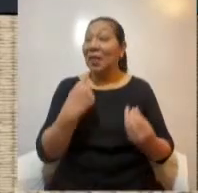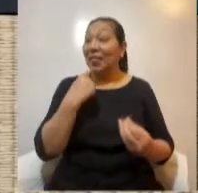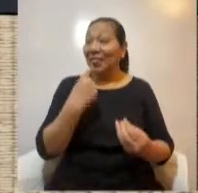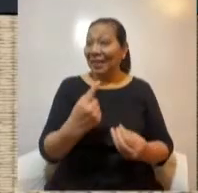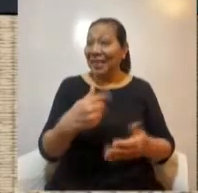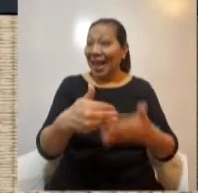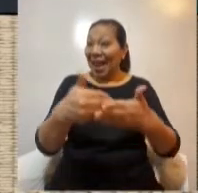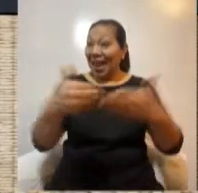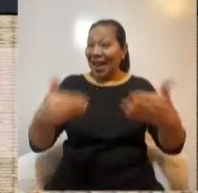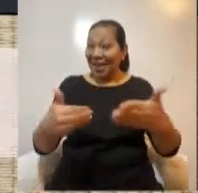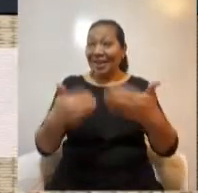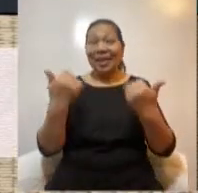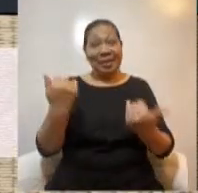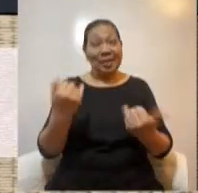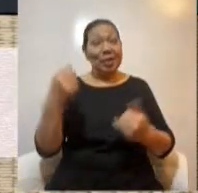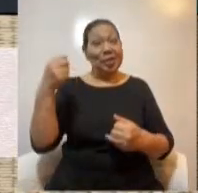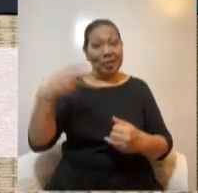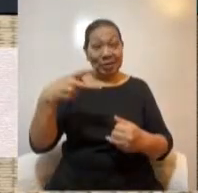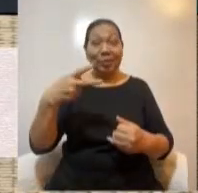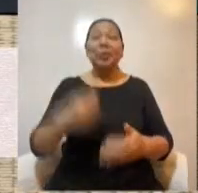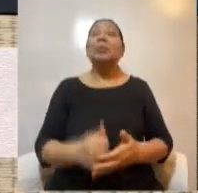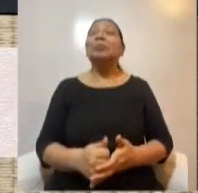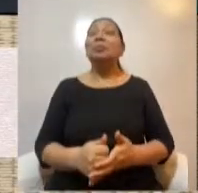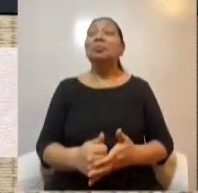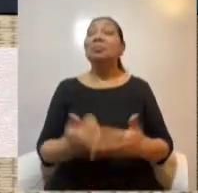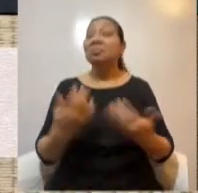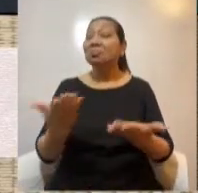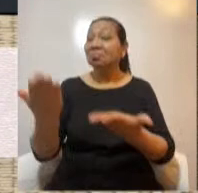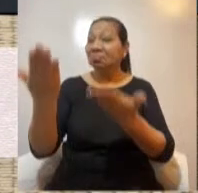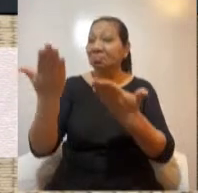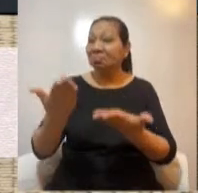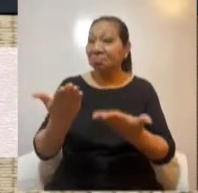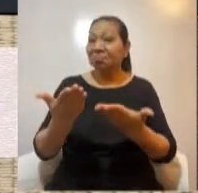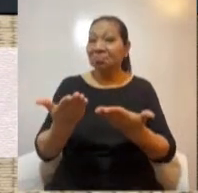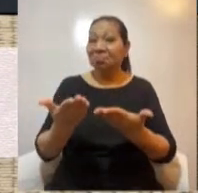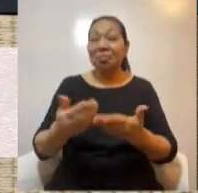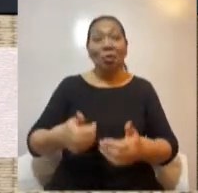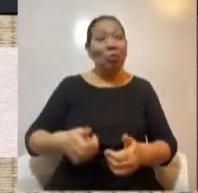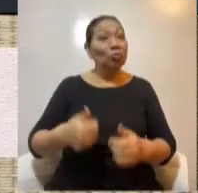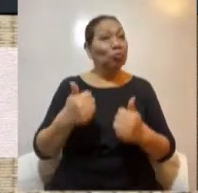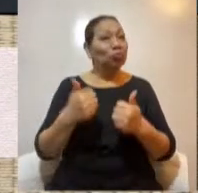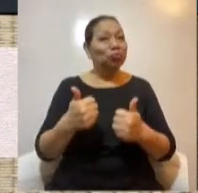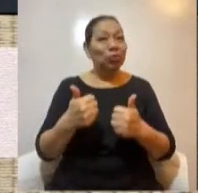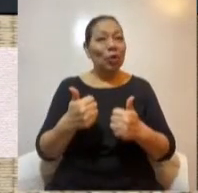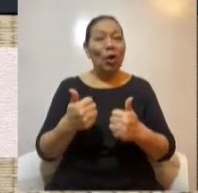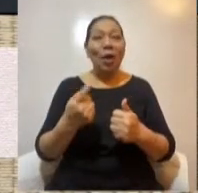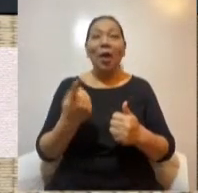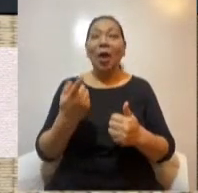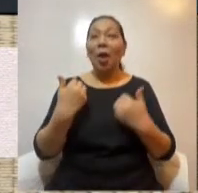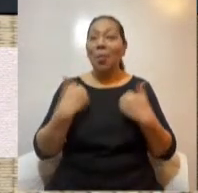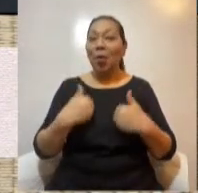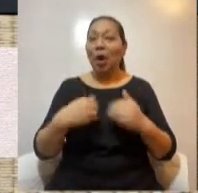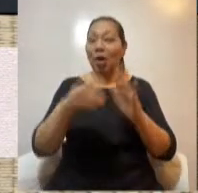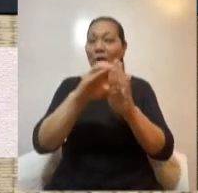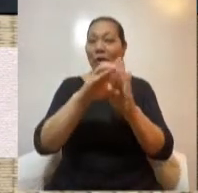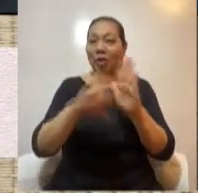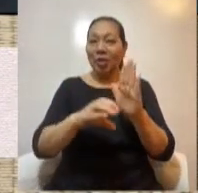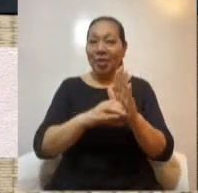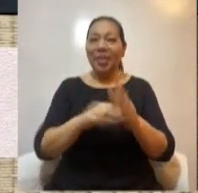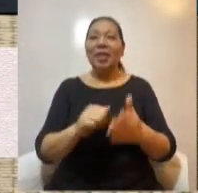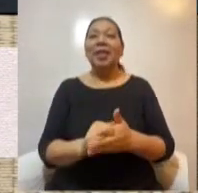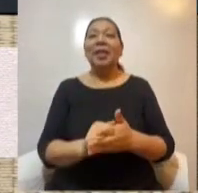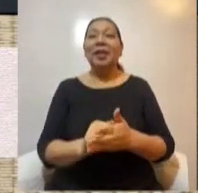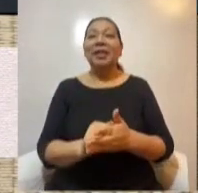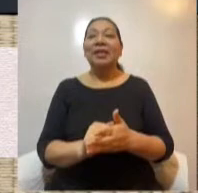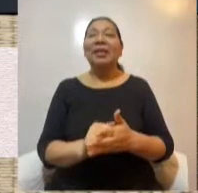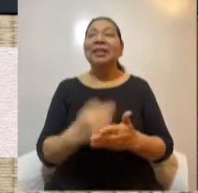Como bien anunciado, en esta segunda parte del programa hemos invitado a un destacado constitucionalista, doctor